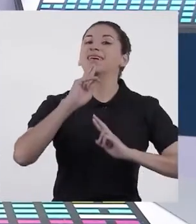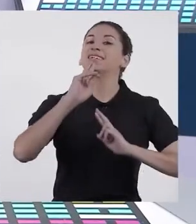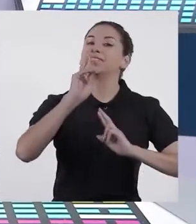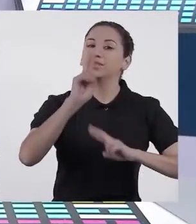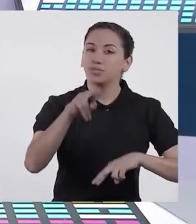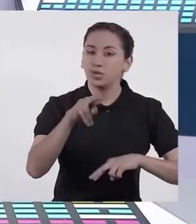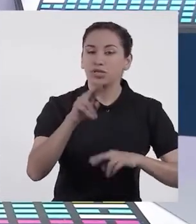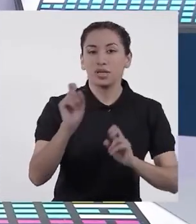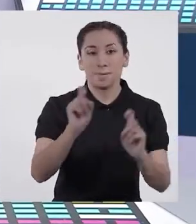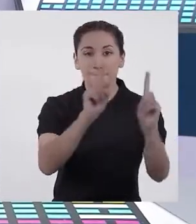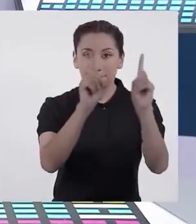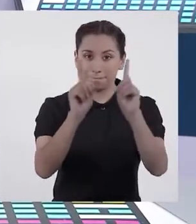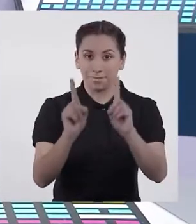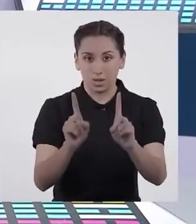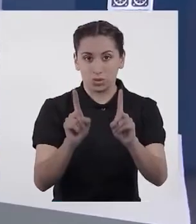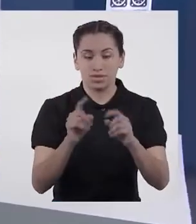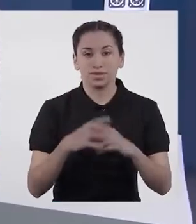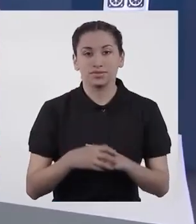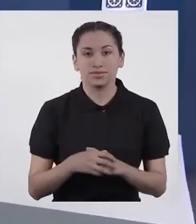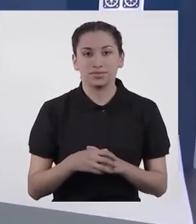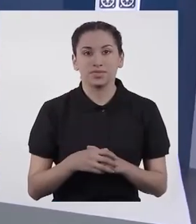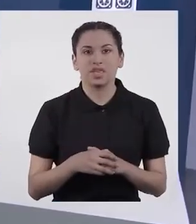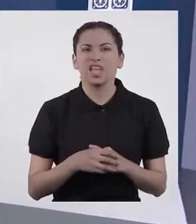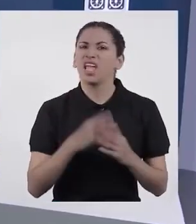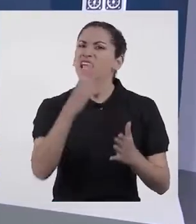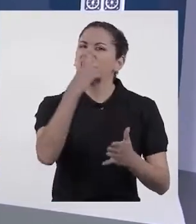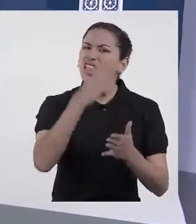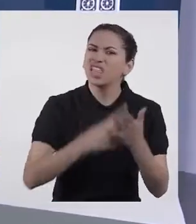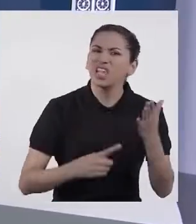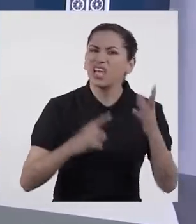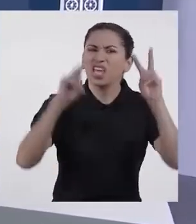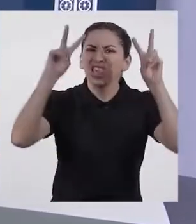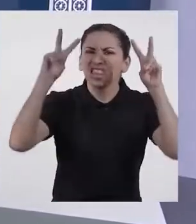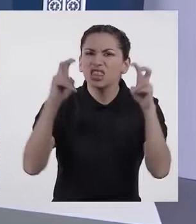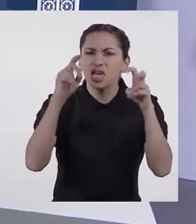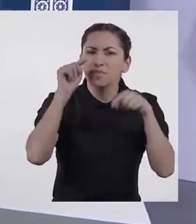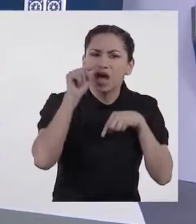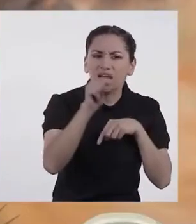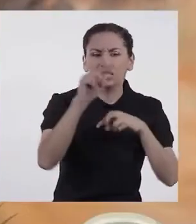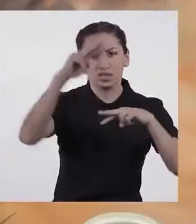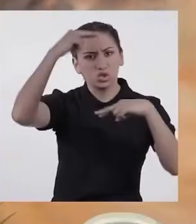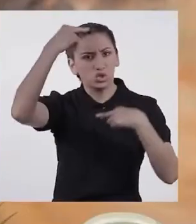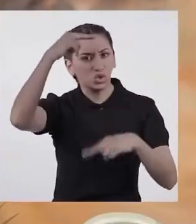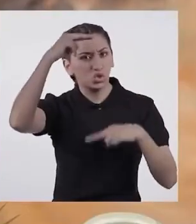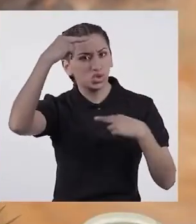Respondiendo a la pregunta, ¿de qué trata la noticia?